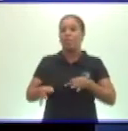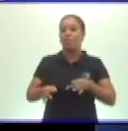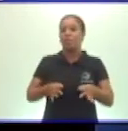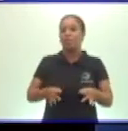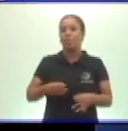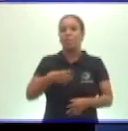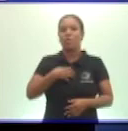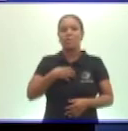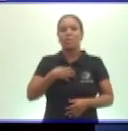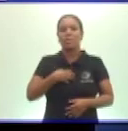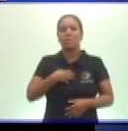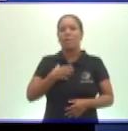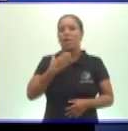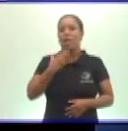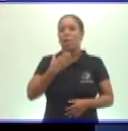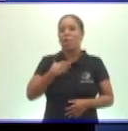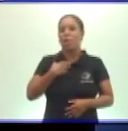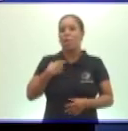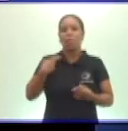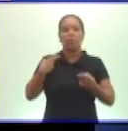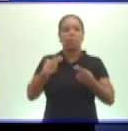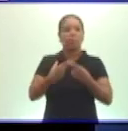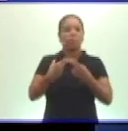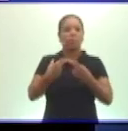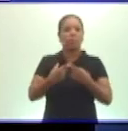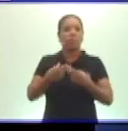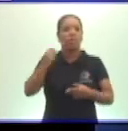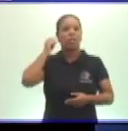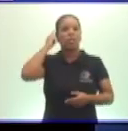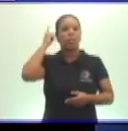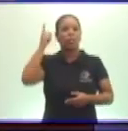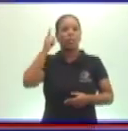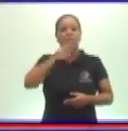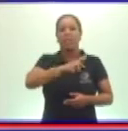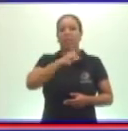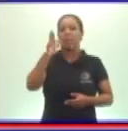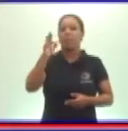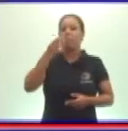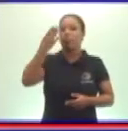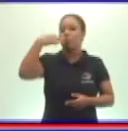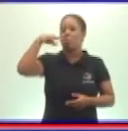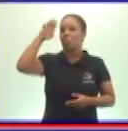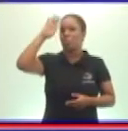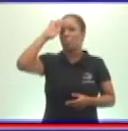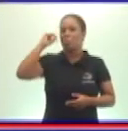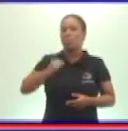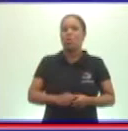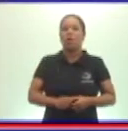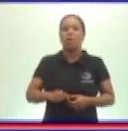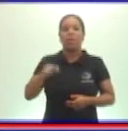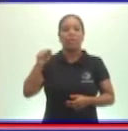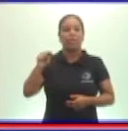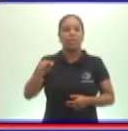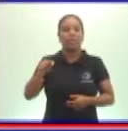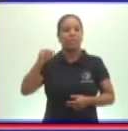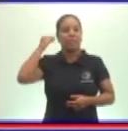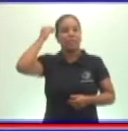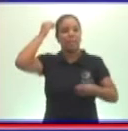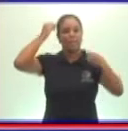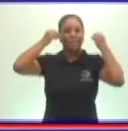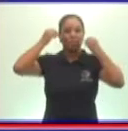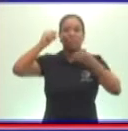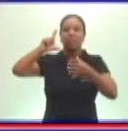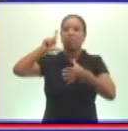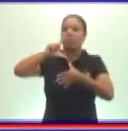pues la ideología de la Revolución cubana. Y en definitiva, desde la perspectiva del pensamiento latinoamericano, pues tenemos la figura